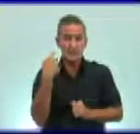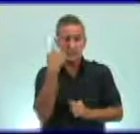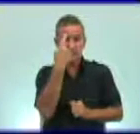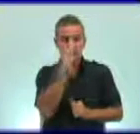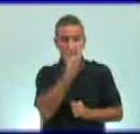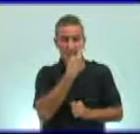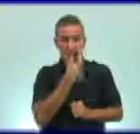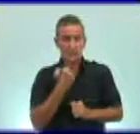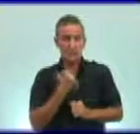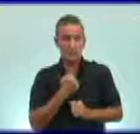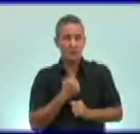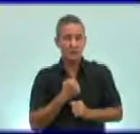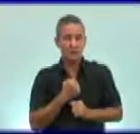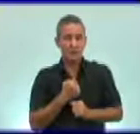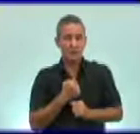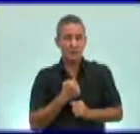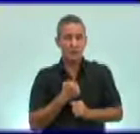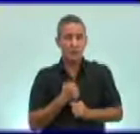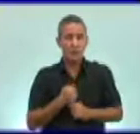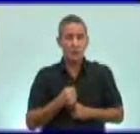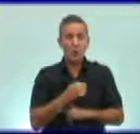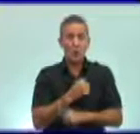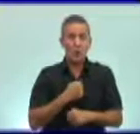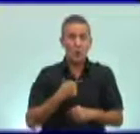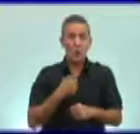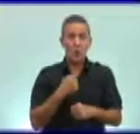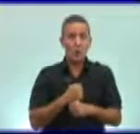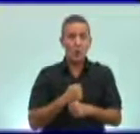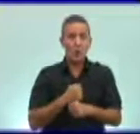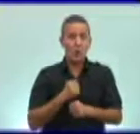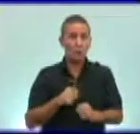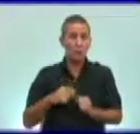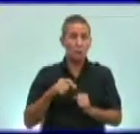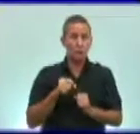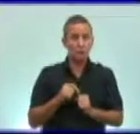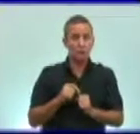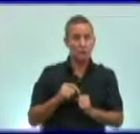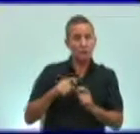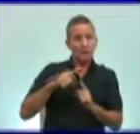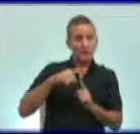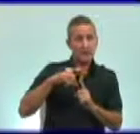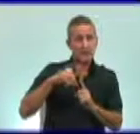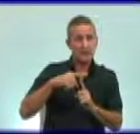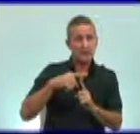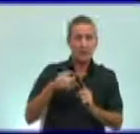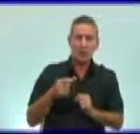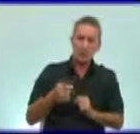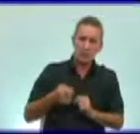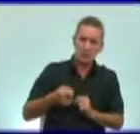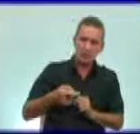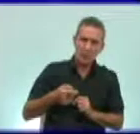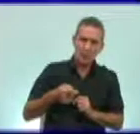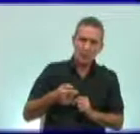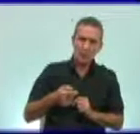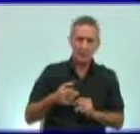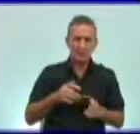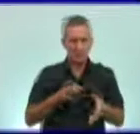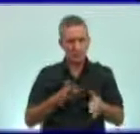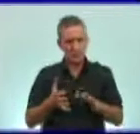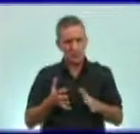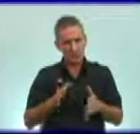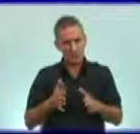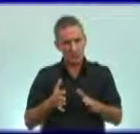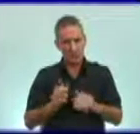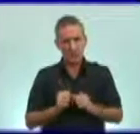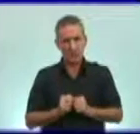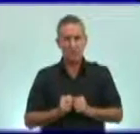realizada a partir de los usos tecnológicos en la contemporaneidad nos aproxima evidentemente al Simón Bolívar real que es. Y bueno,